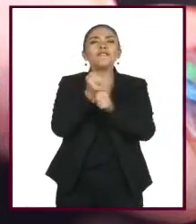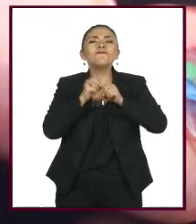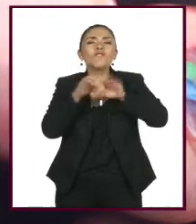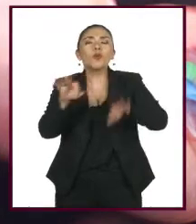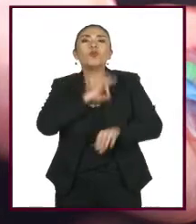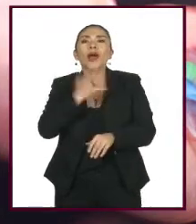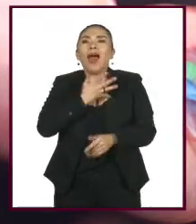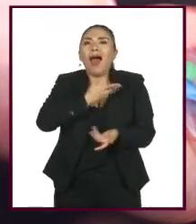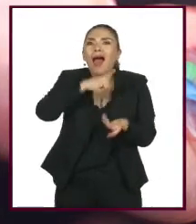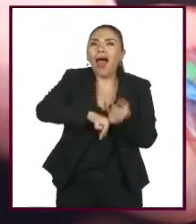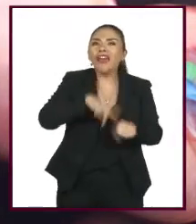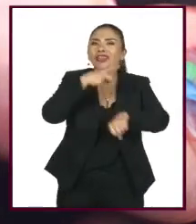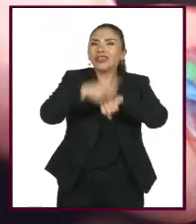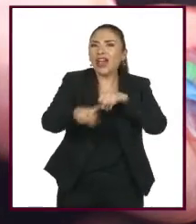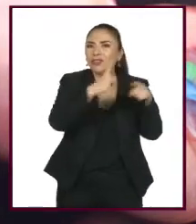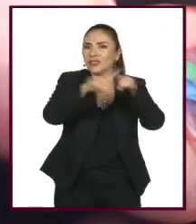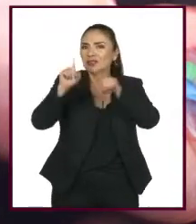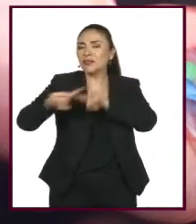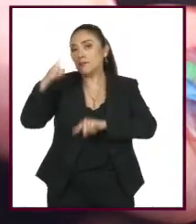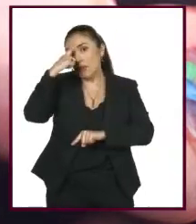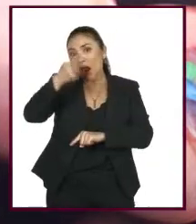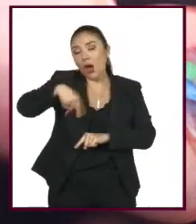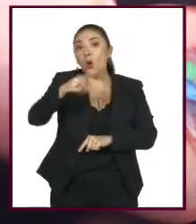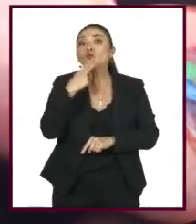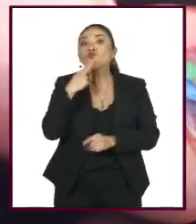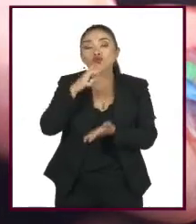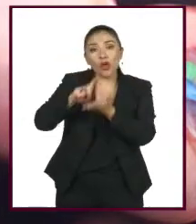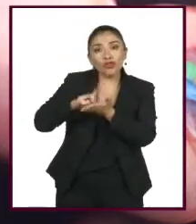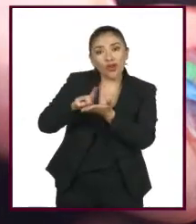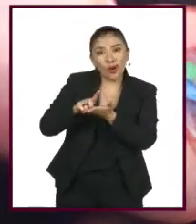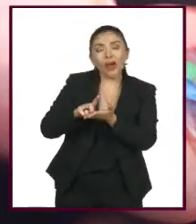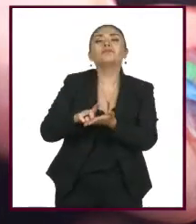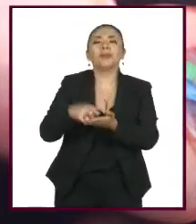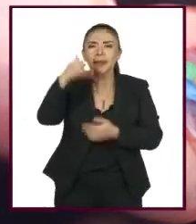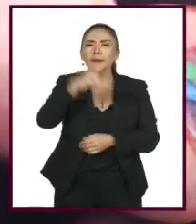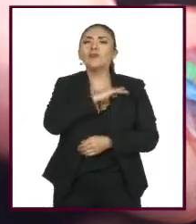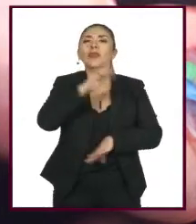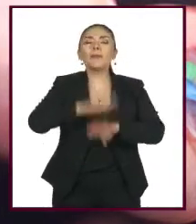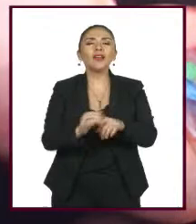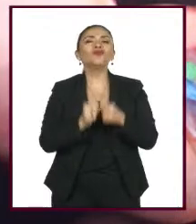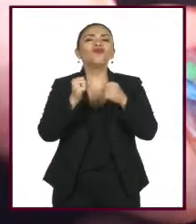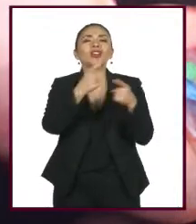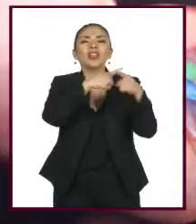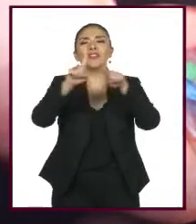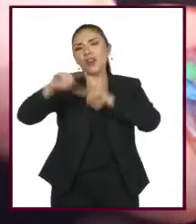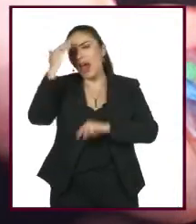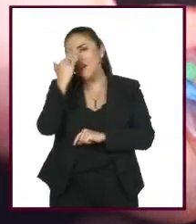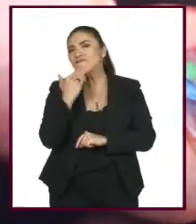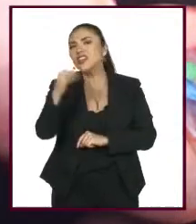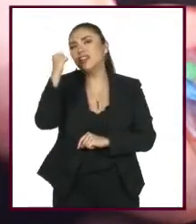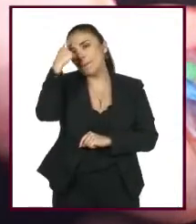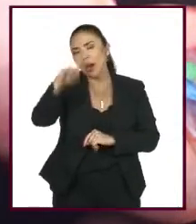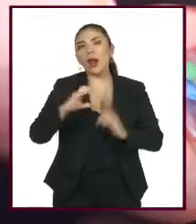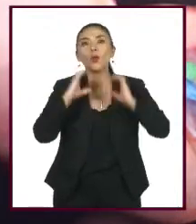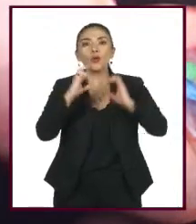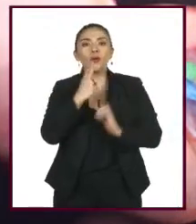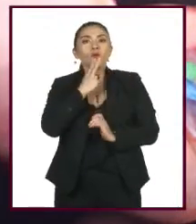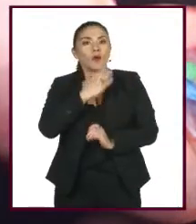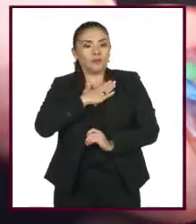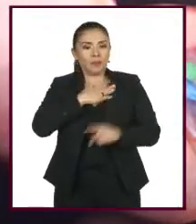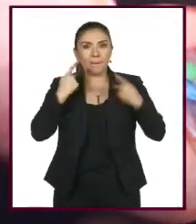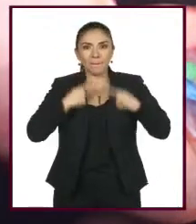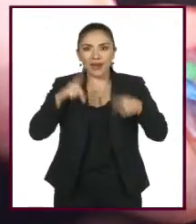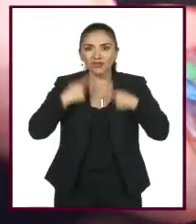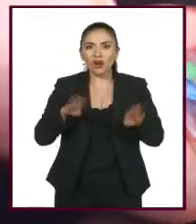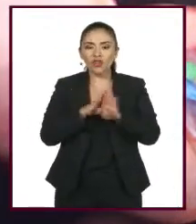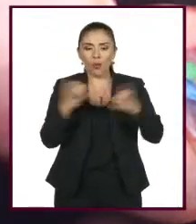daños irreversibles que ocasiona el consumo de las diferentes drogas y permite también fortalecer las habilidades de autocuidado y toma